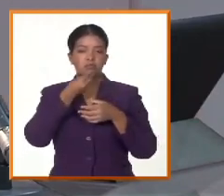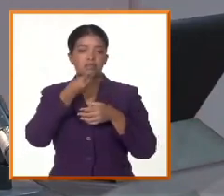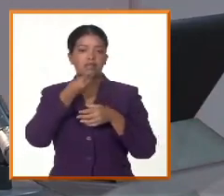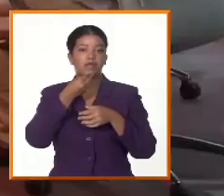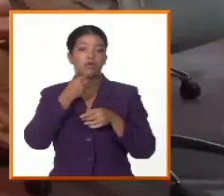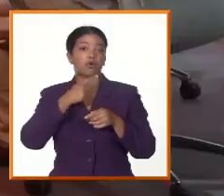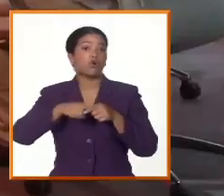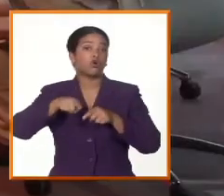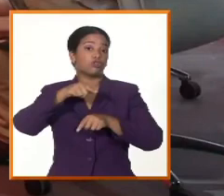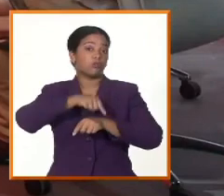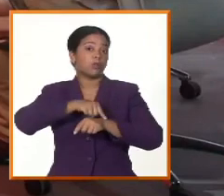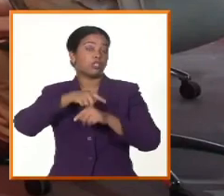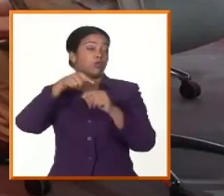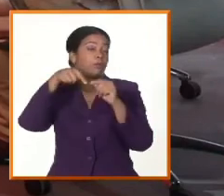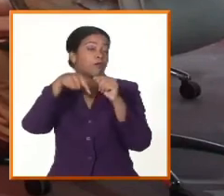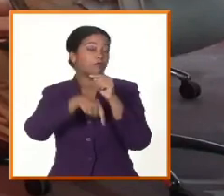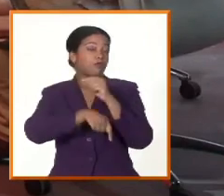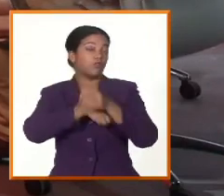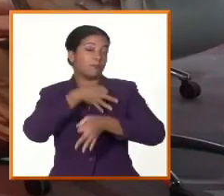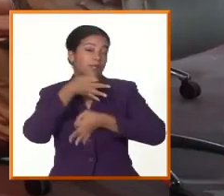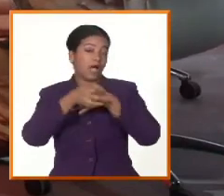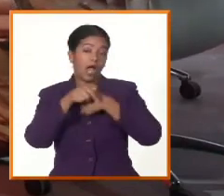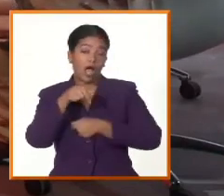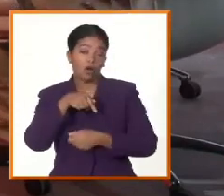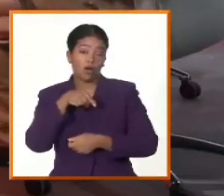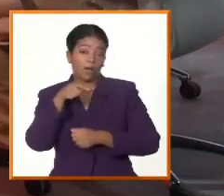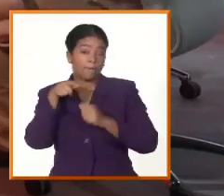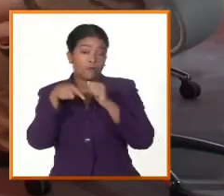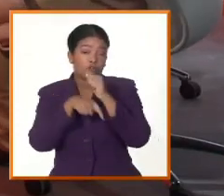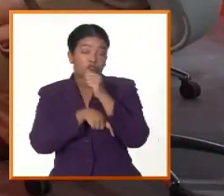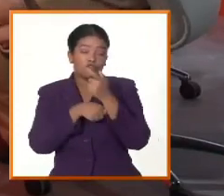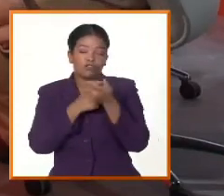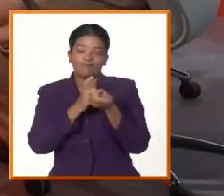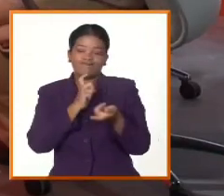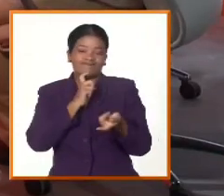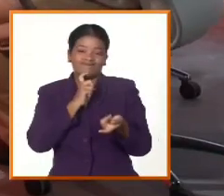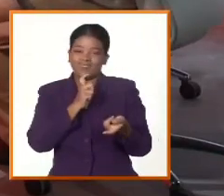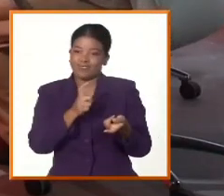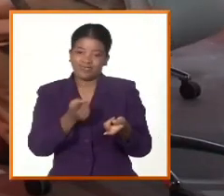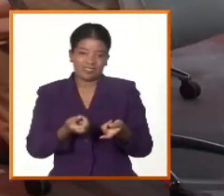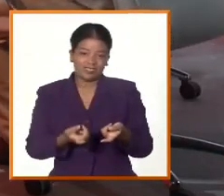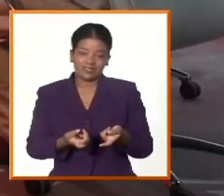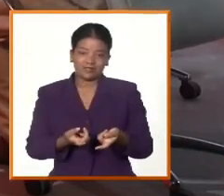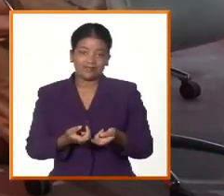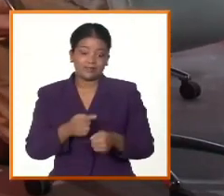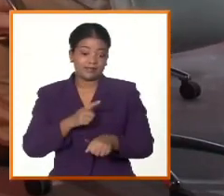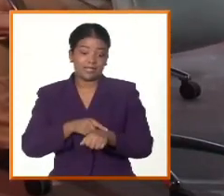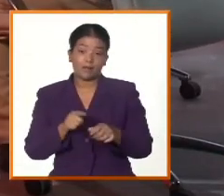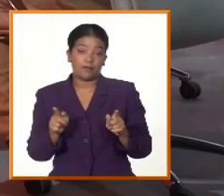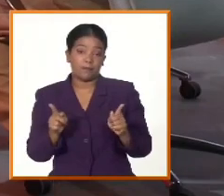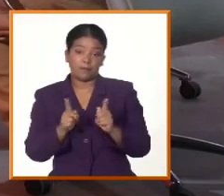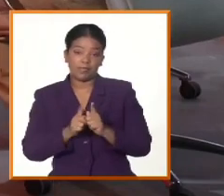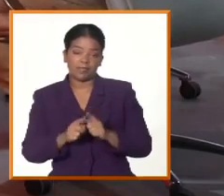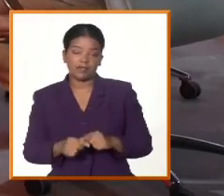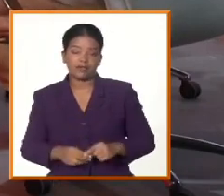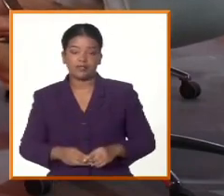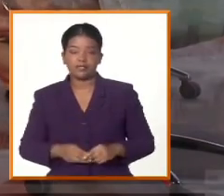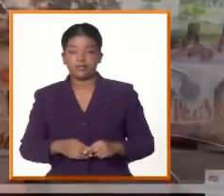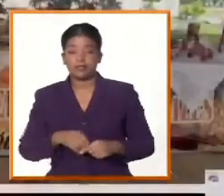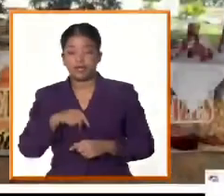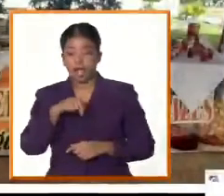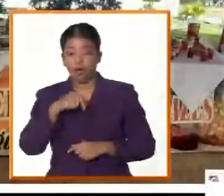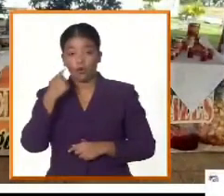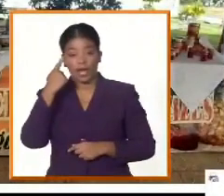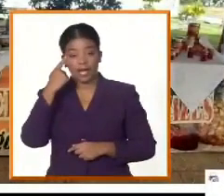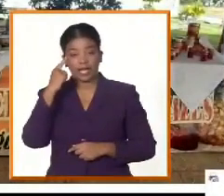que podamos exponer a otra de las cosas más que se están haciendo el Instituto ahora creo que es